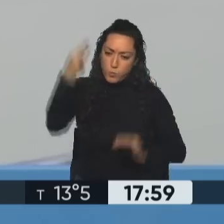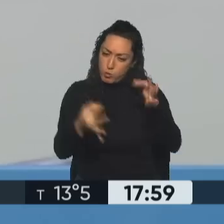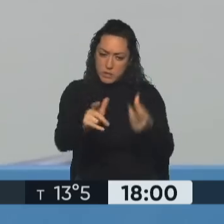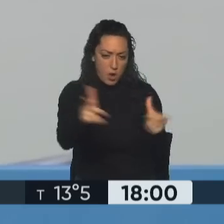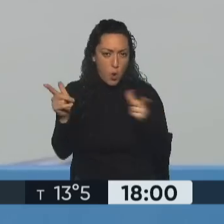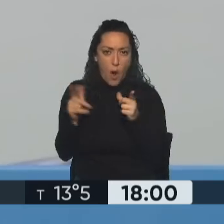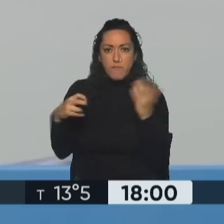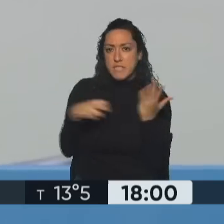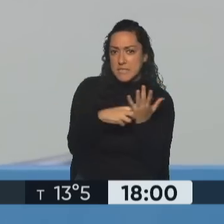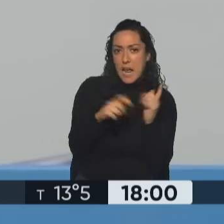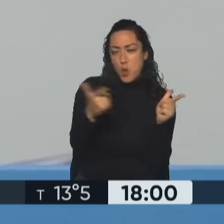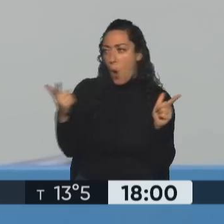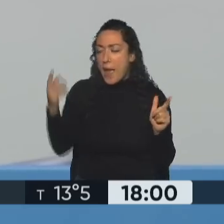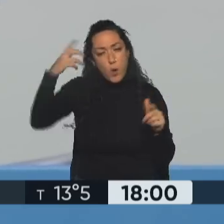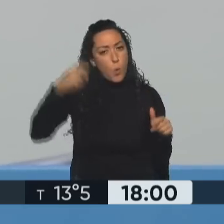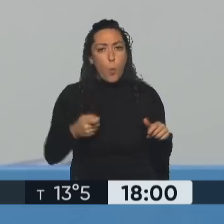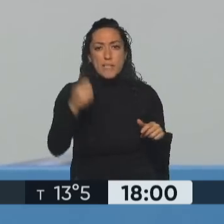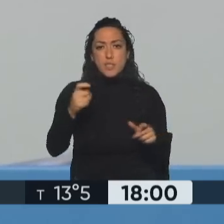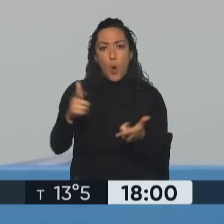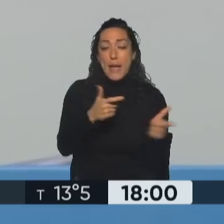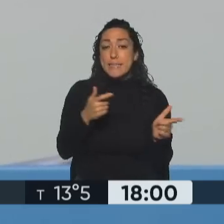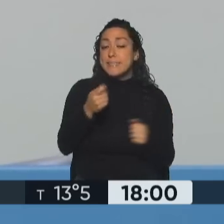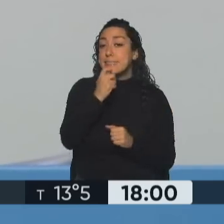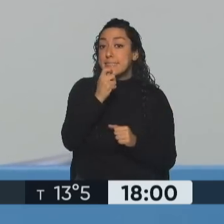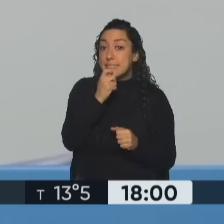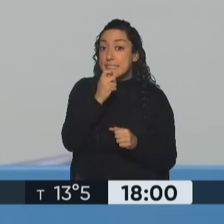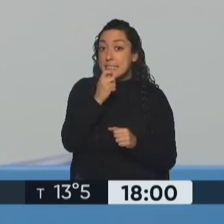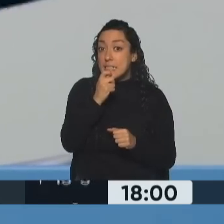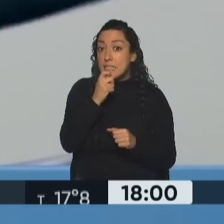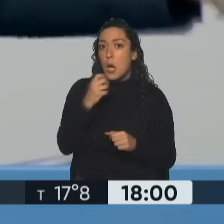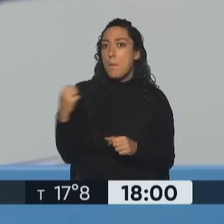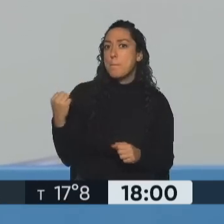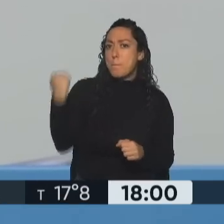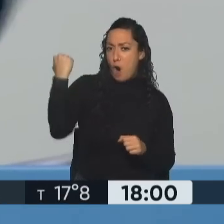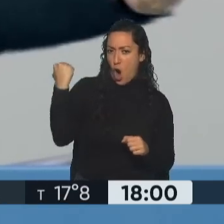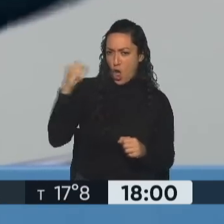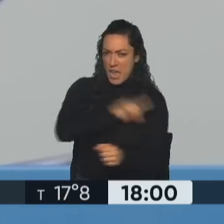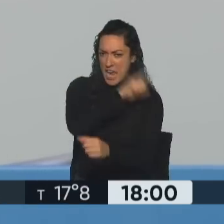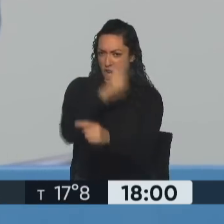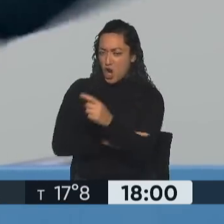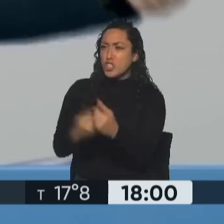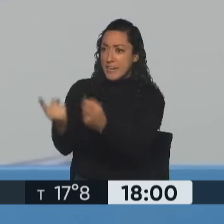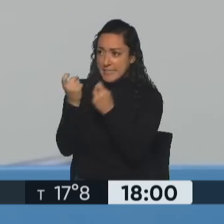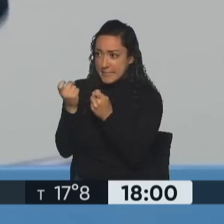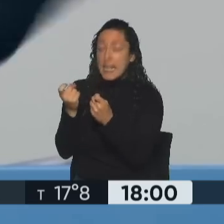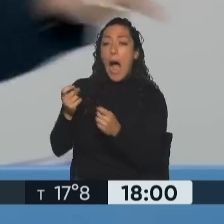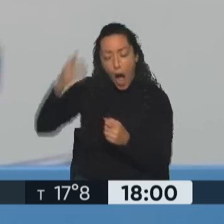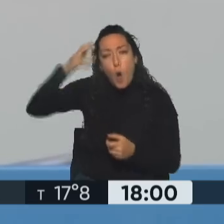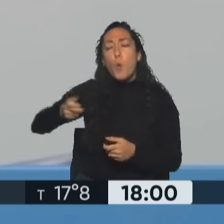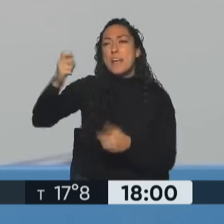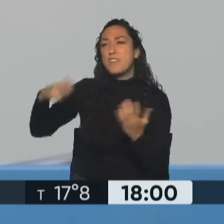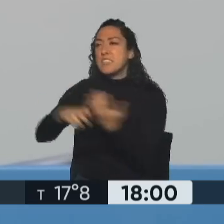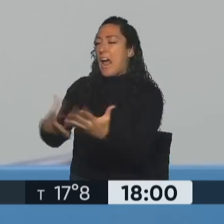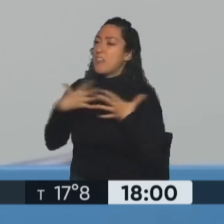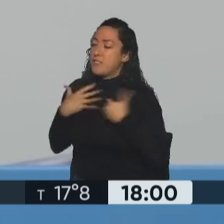no hay fiscal y no hay jueces. Si la necesidad es de los poderosos, hay jueces, fiscales,